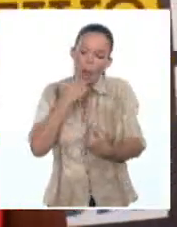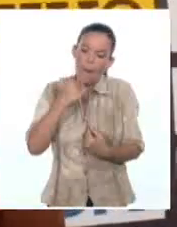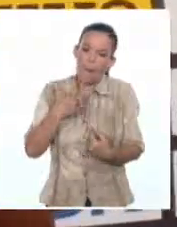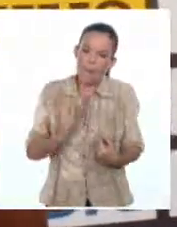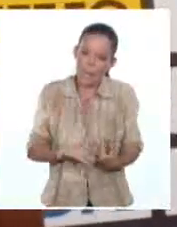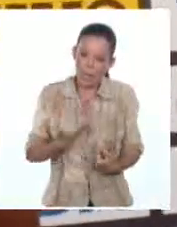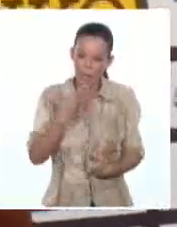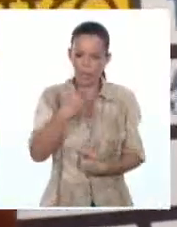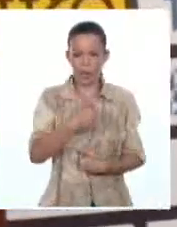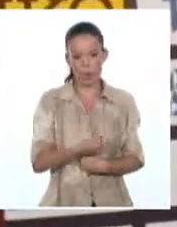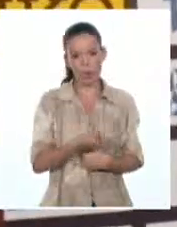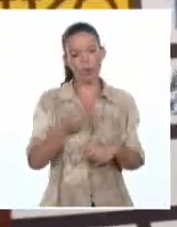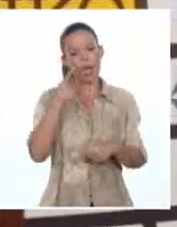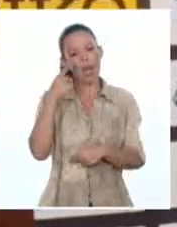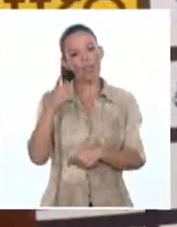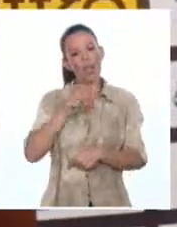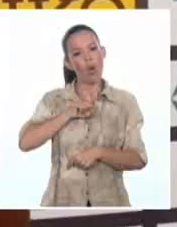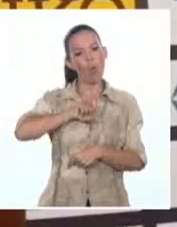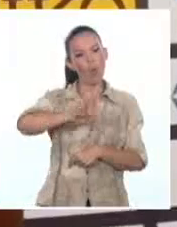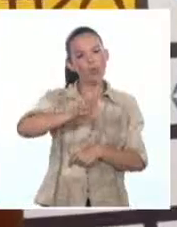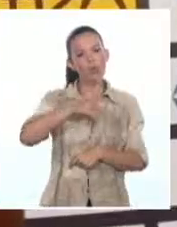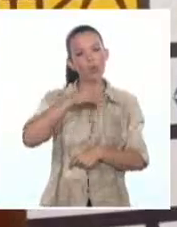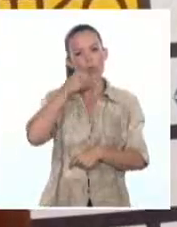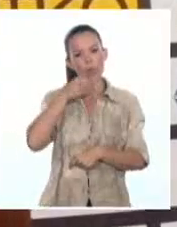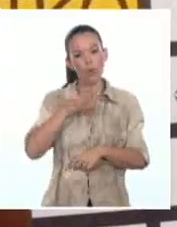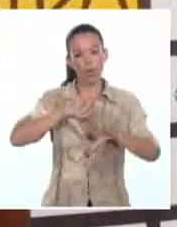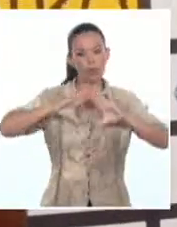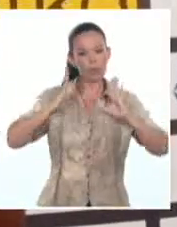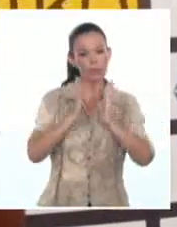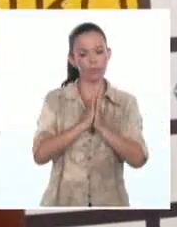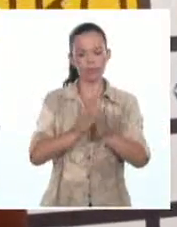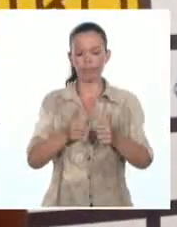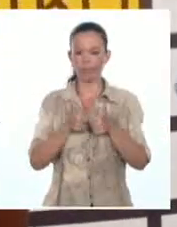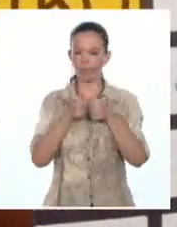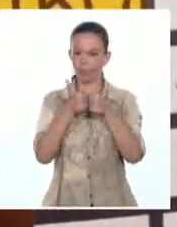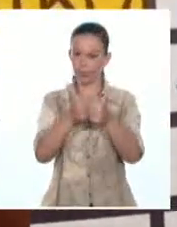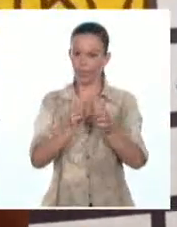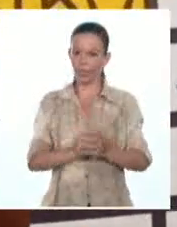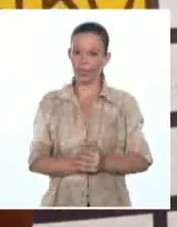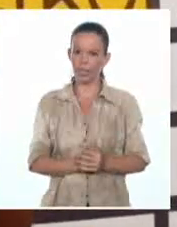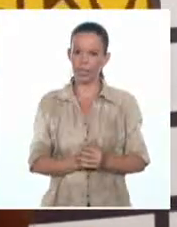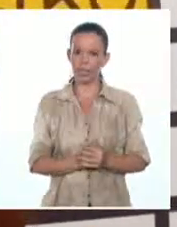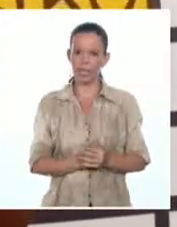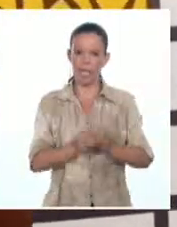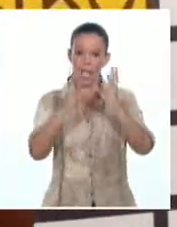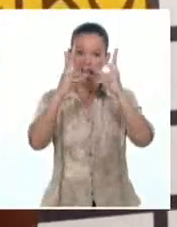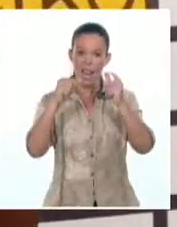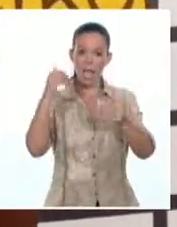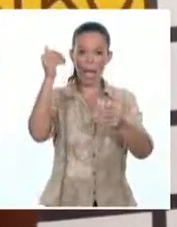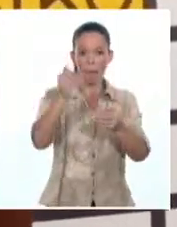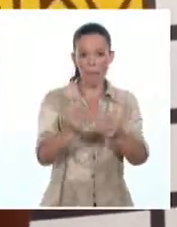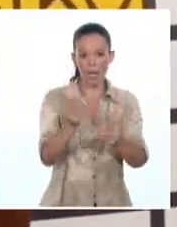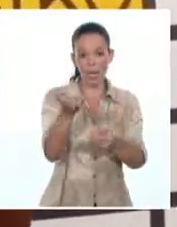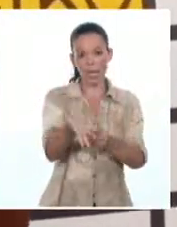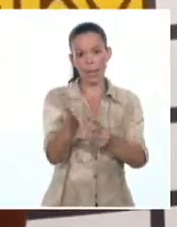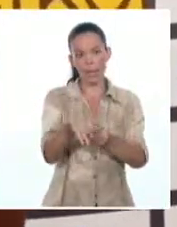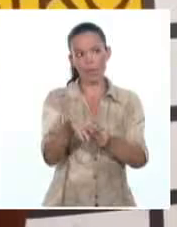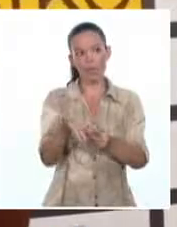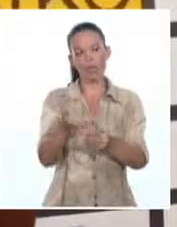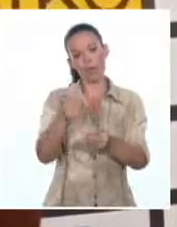la final poder darlo todo la marca que pedían dar una marca tan tan relevante Pero bueno